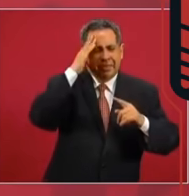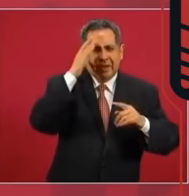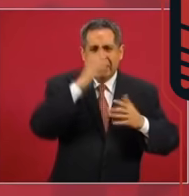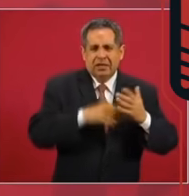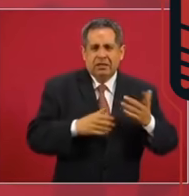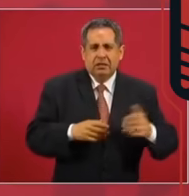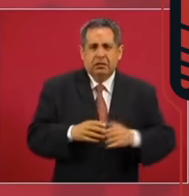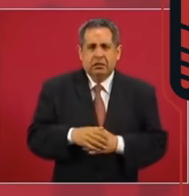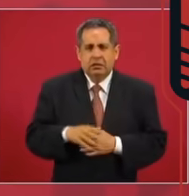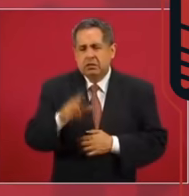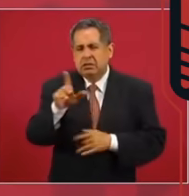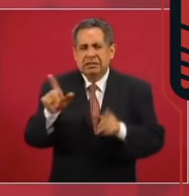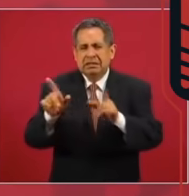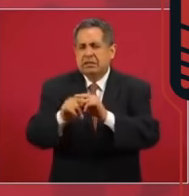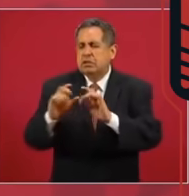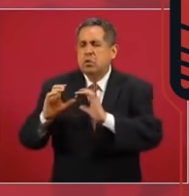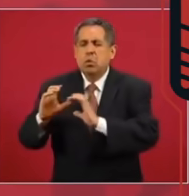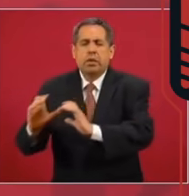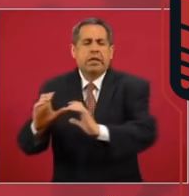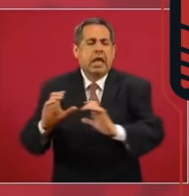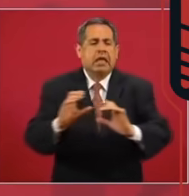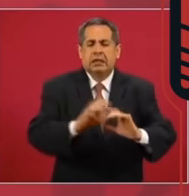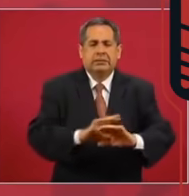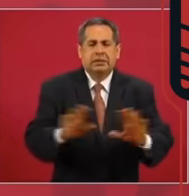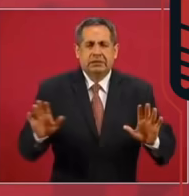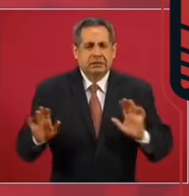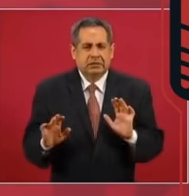Es cuidar nada más,